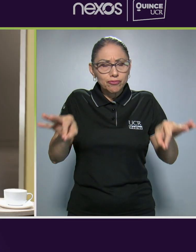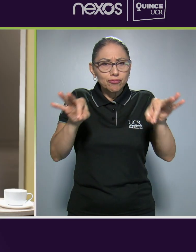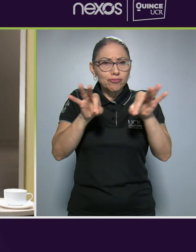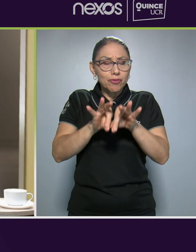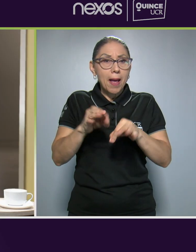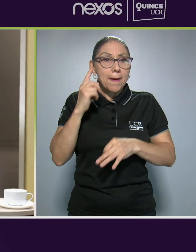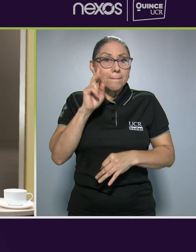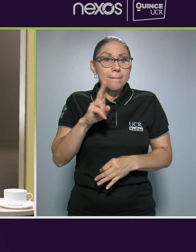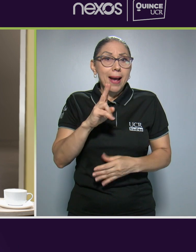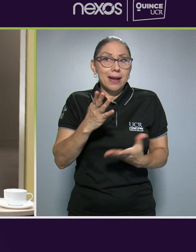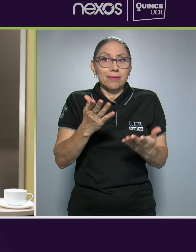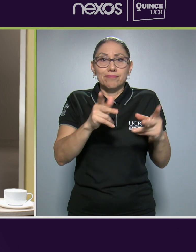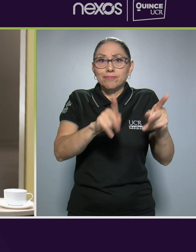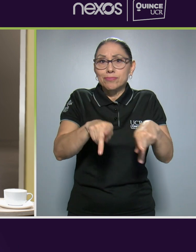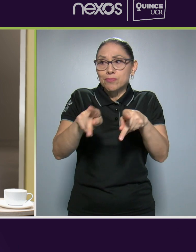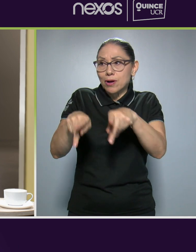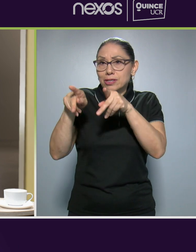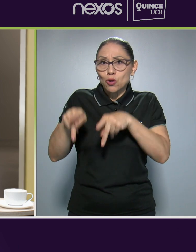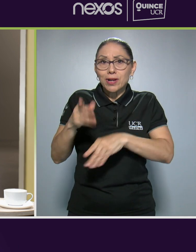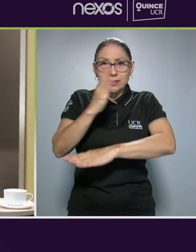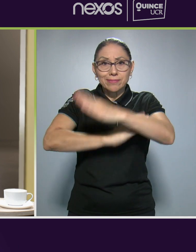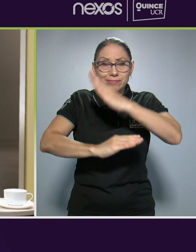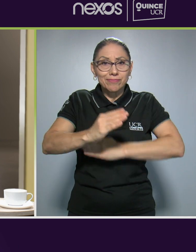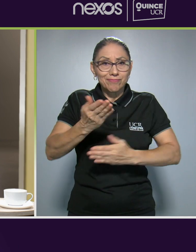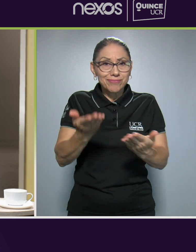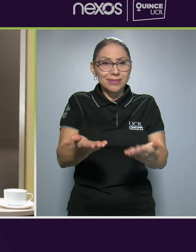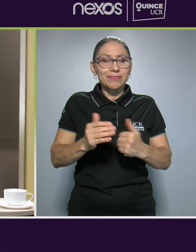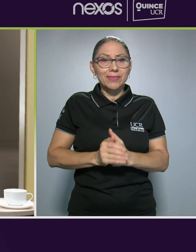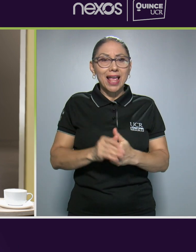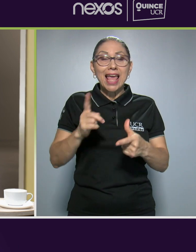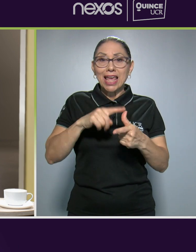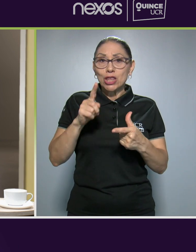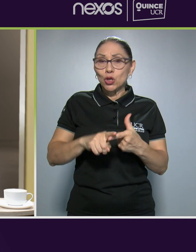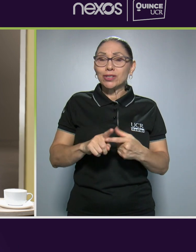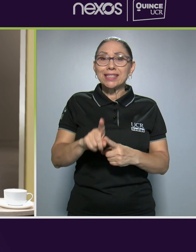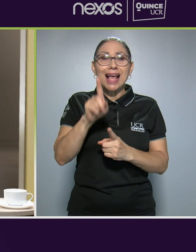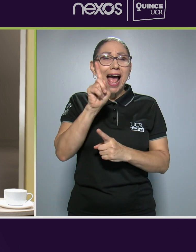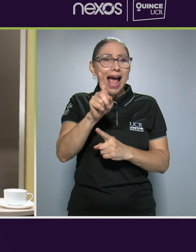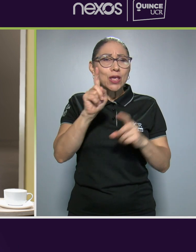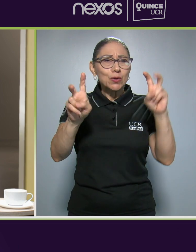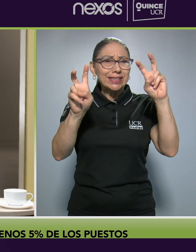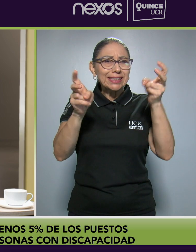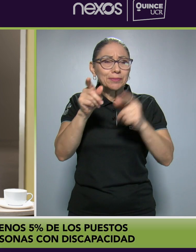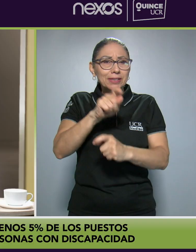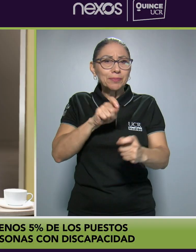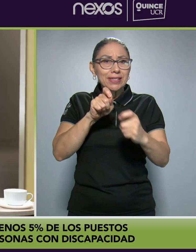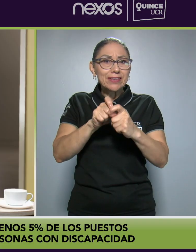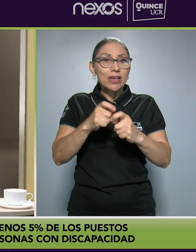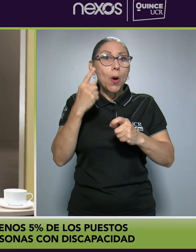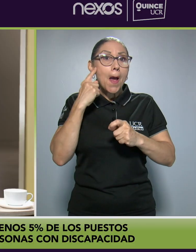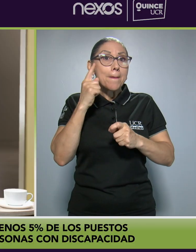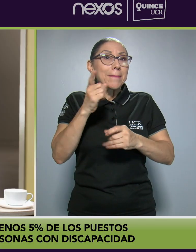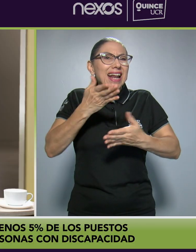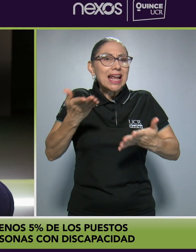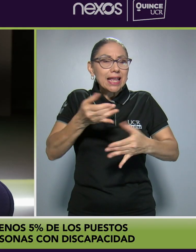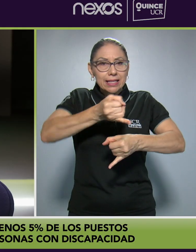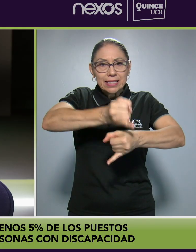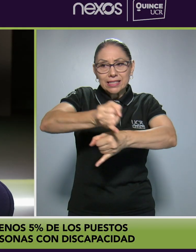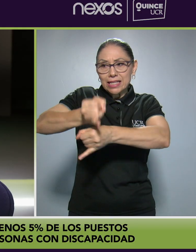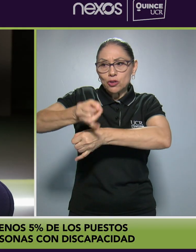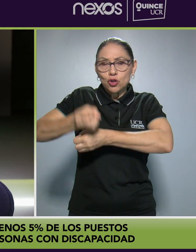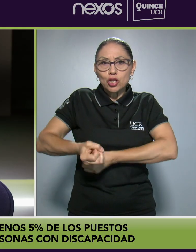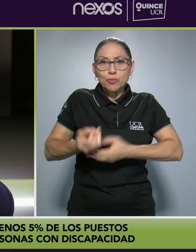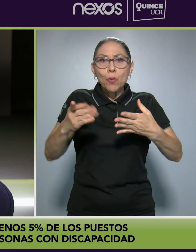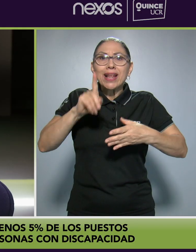nuestra población objetivo. Entonces, hay un indicador específico que tiene que ver con la reserva de plazas que hacen las instituciones públicas